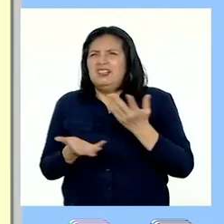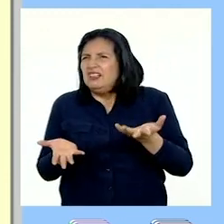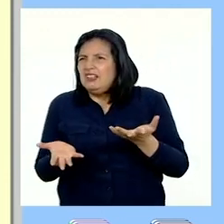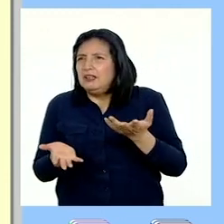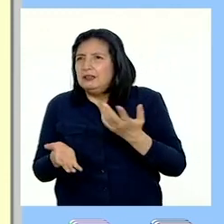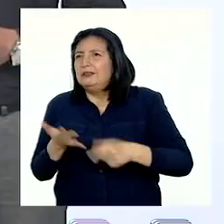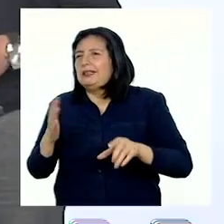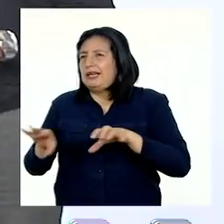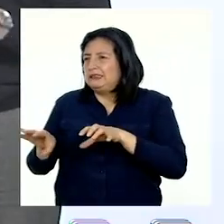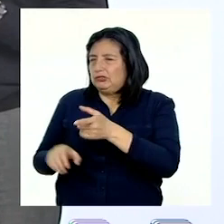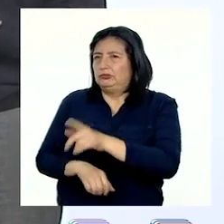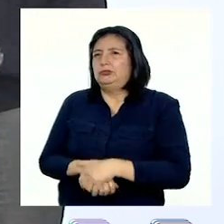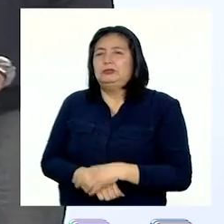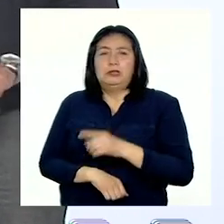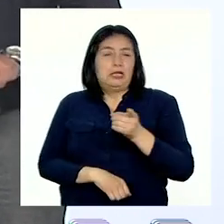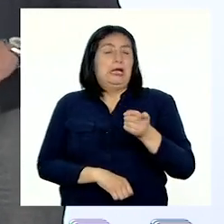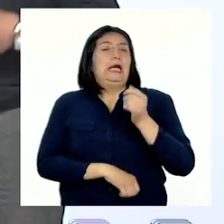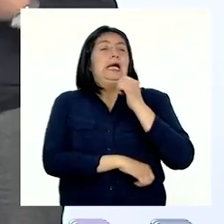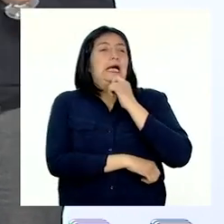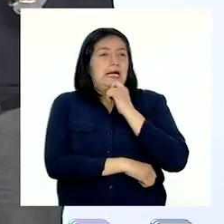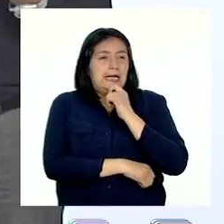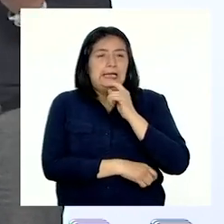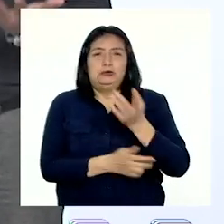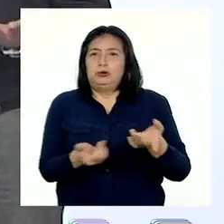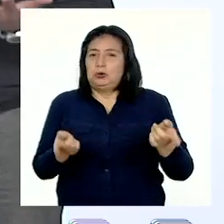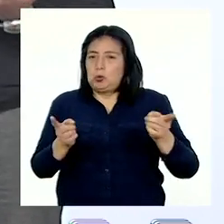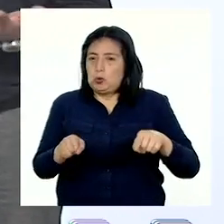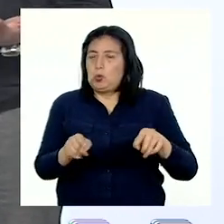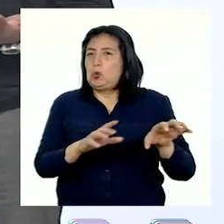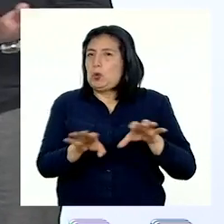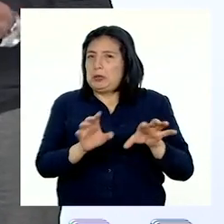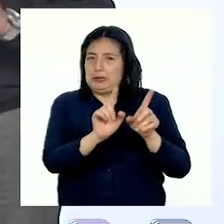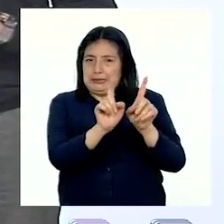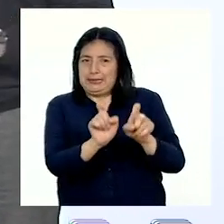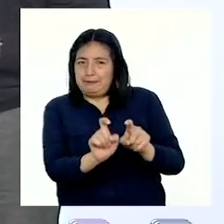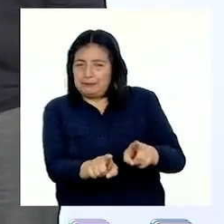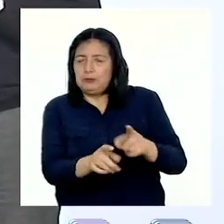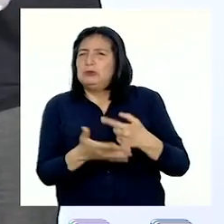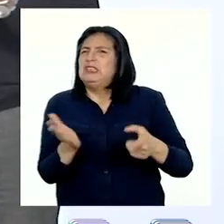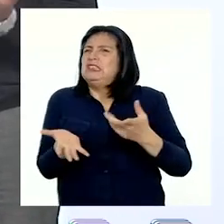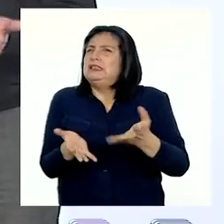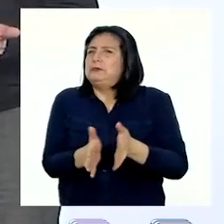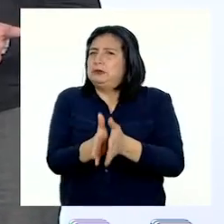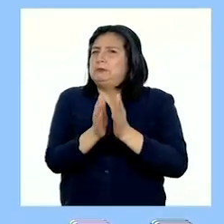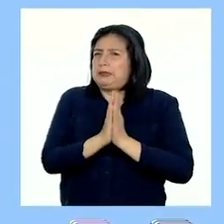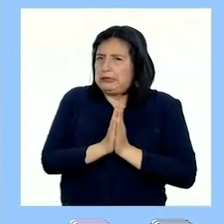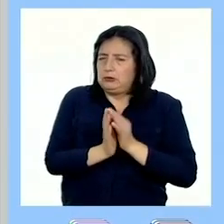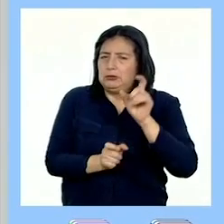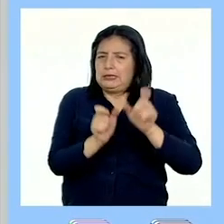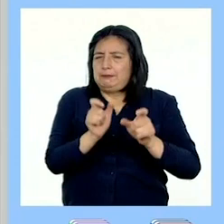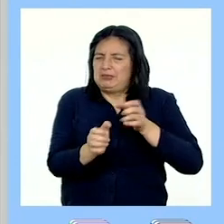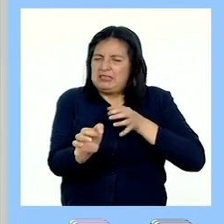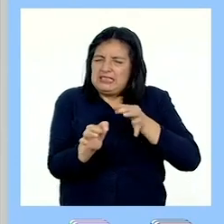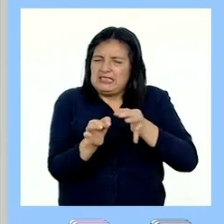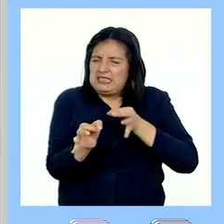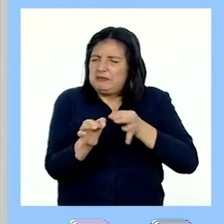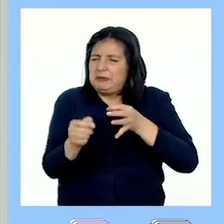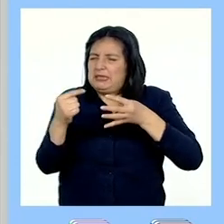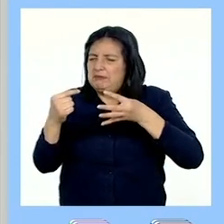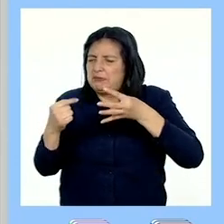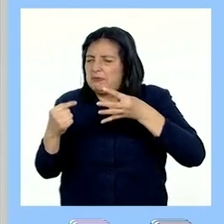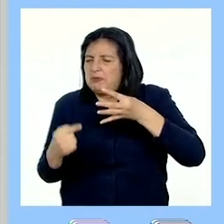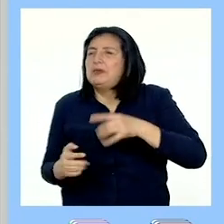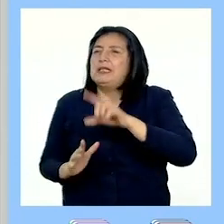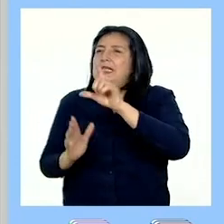es acciones. Entonces, al hacer esta pregunta, estamos solicitando que nos detallen o hagan